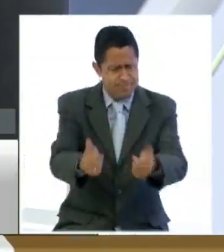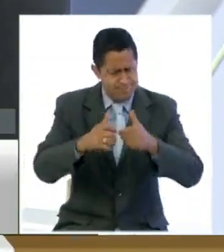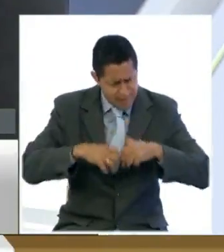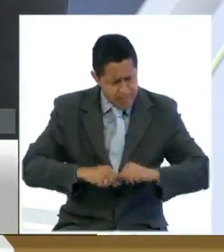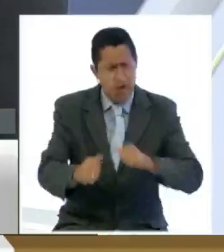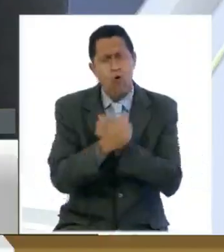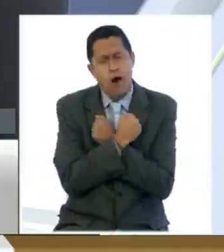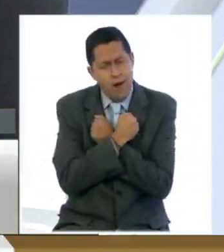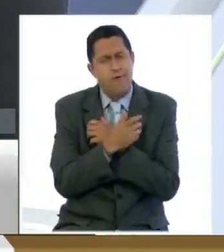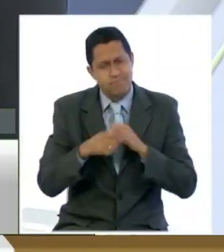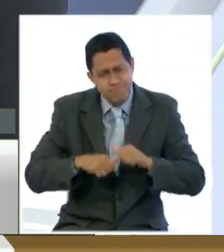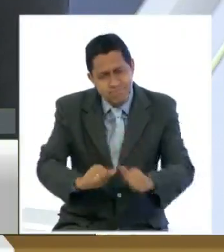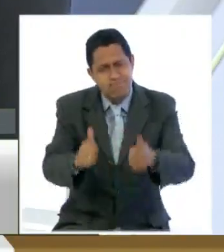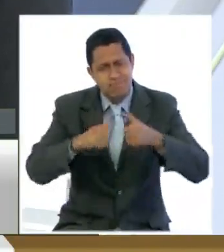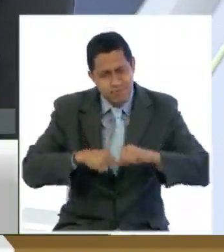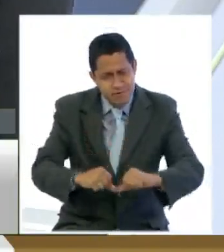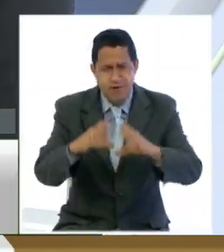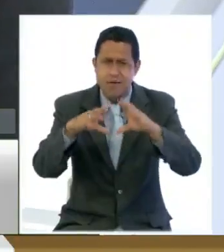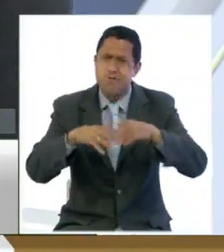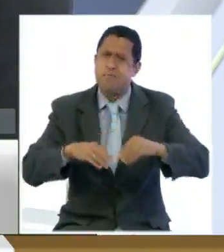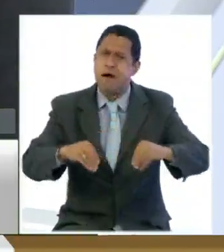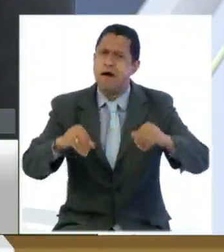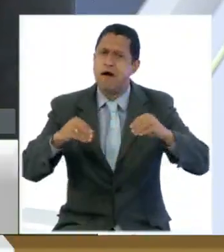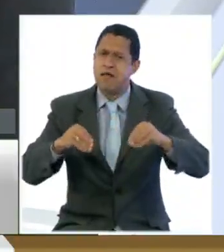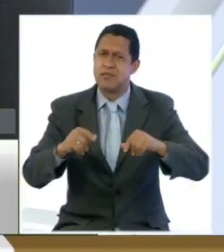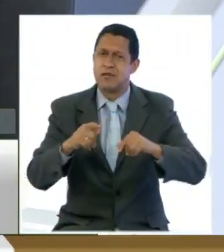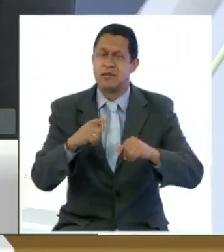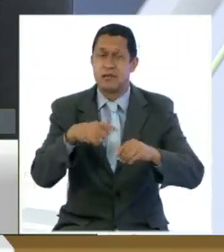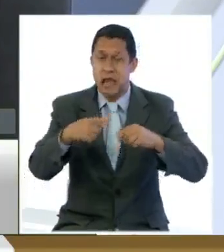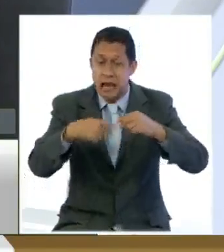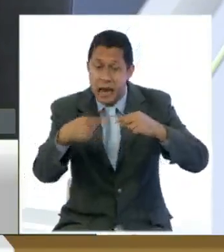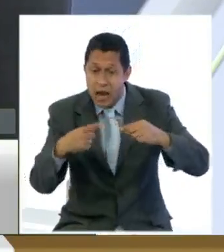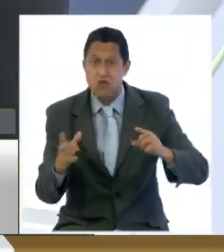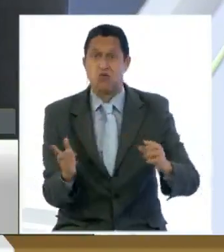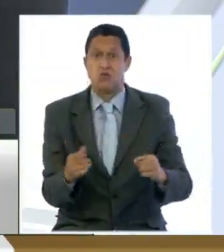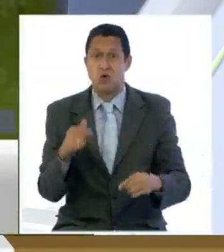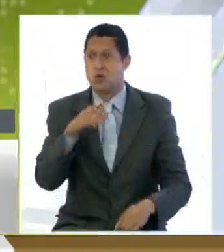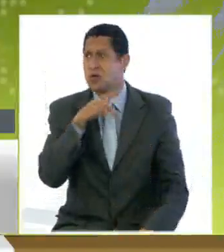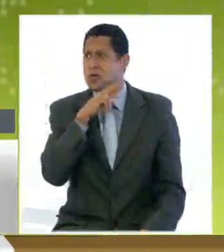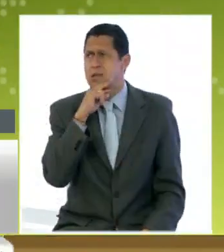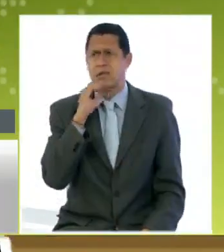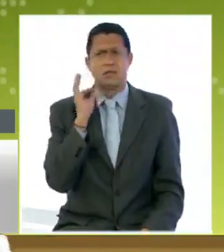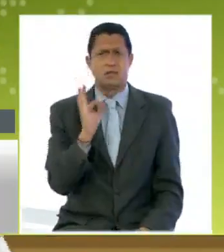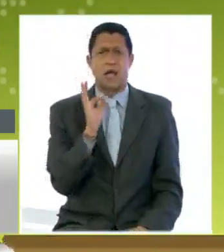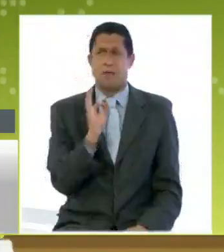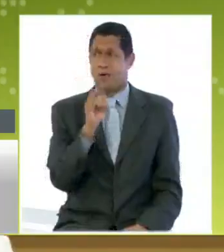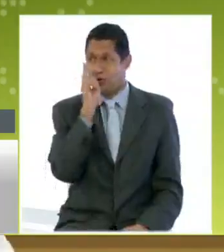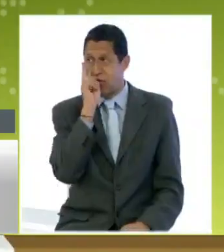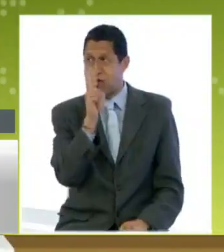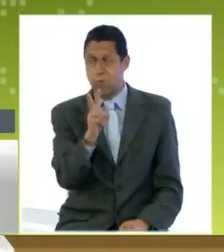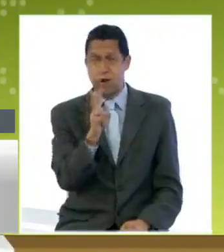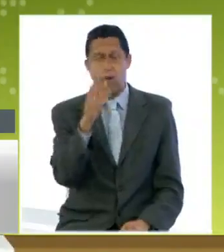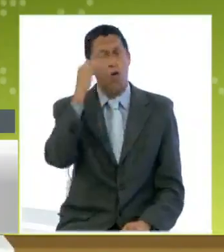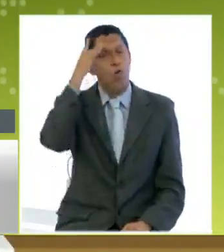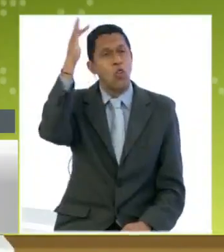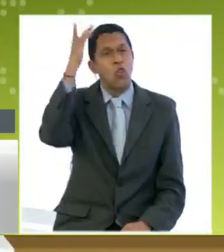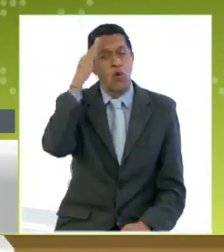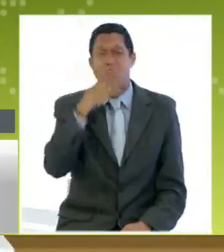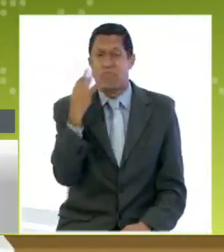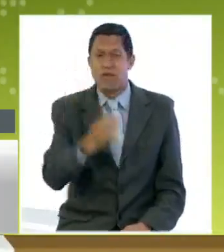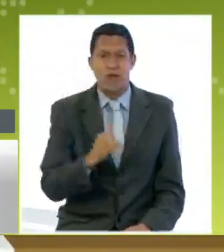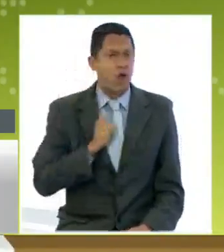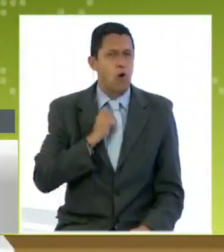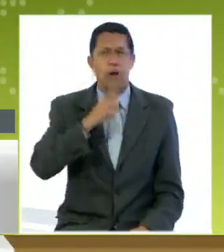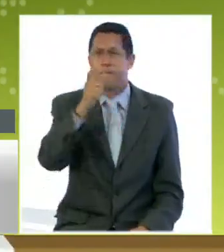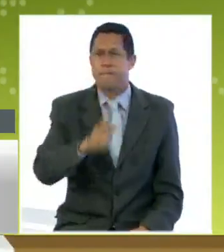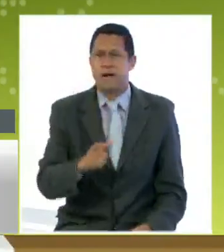amor. Sacamos cualquier tipo de masa que pueden hacer tequeños. Ese es el paradigma precioso que nosotros, de verdad, es el sueño hecho realidad de cualquier persona